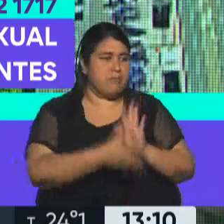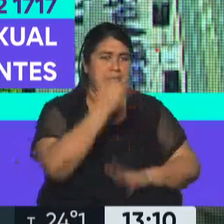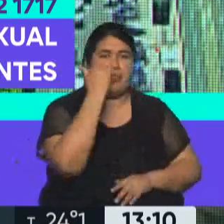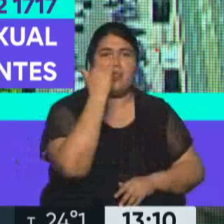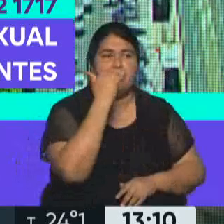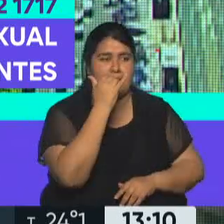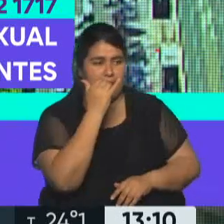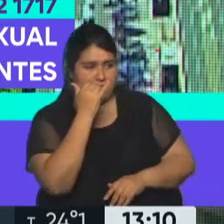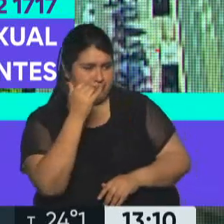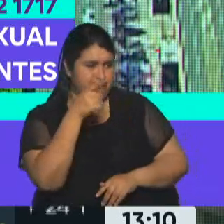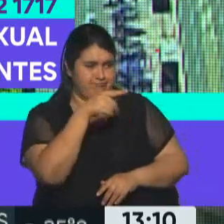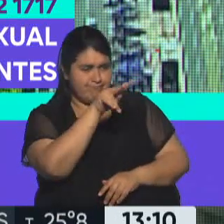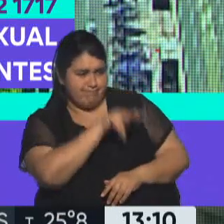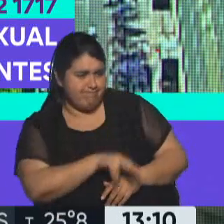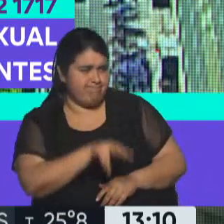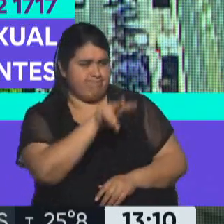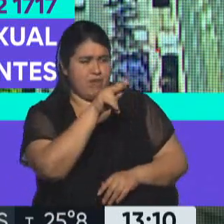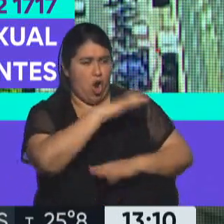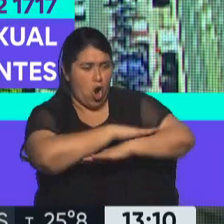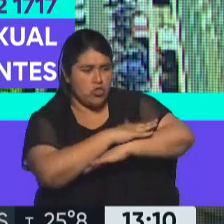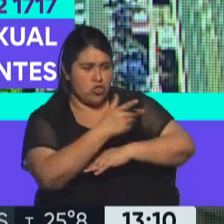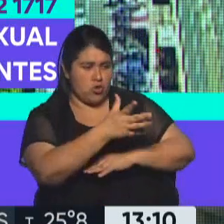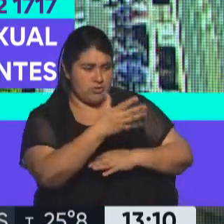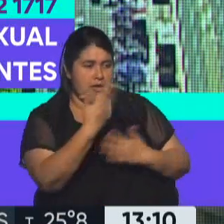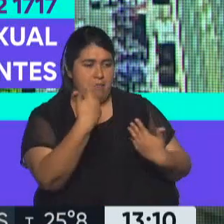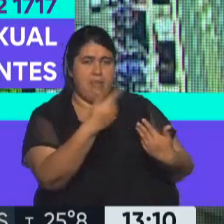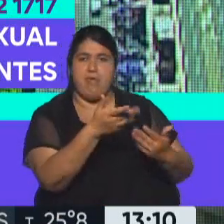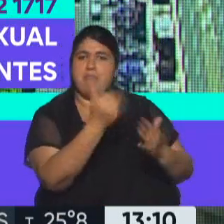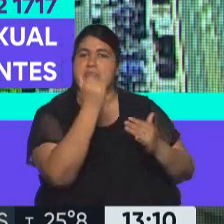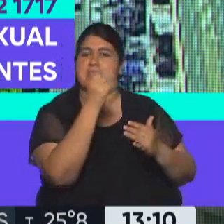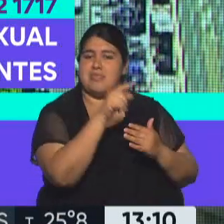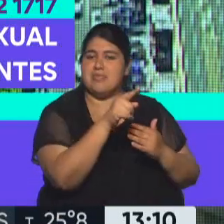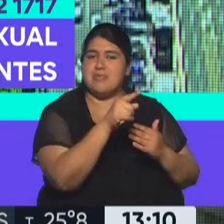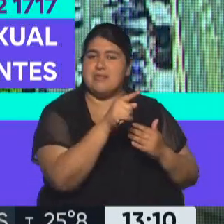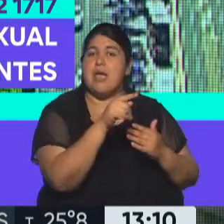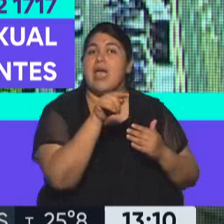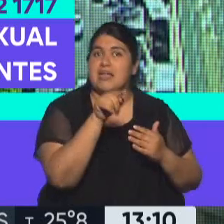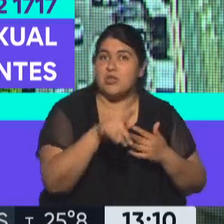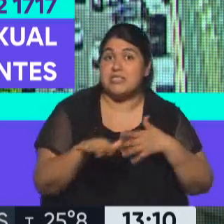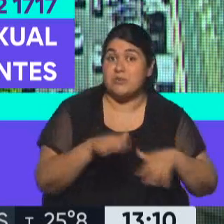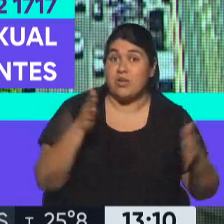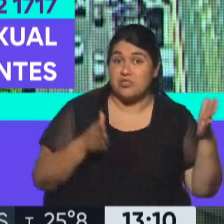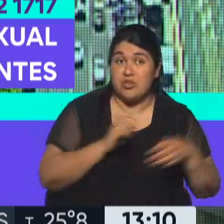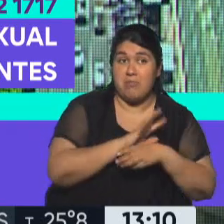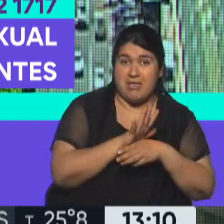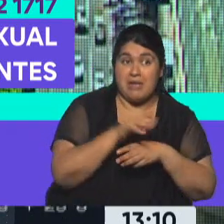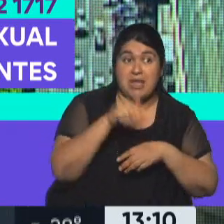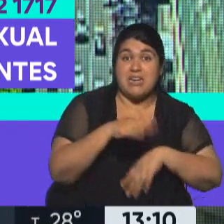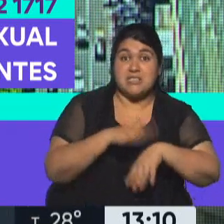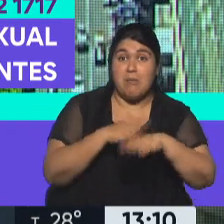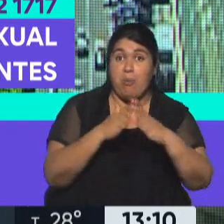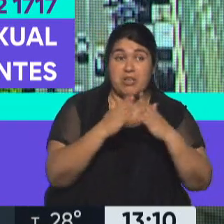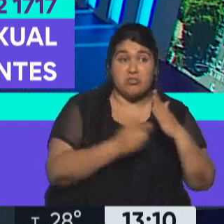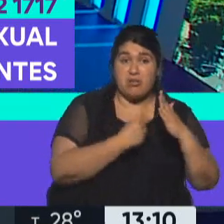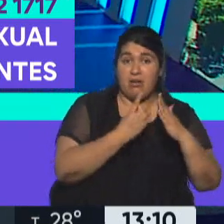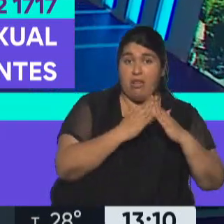hay una modificación en la conducta de los niños o en el aula. Bueno, pueden empezar a ver. En esta situación de pandemia y de aislamiento, evidentemente no.